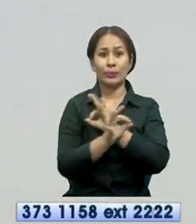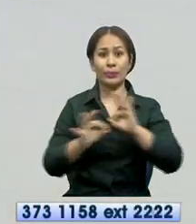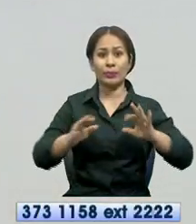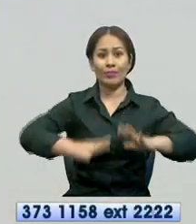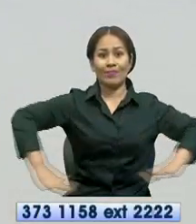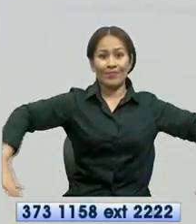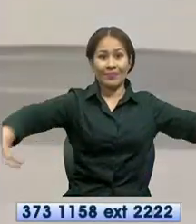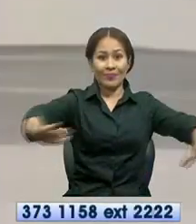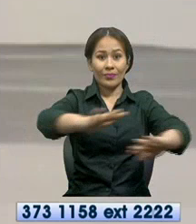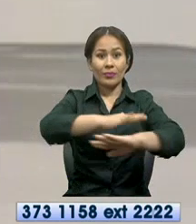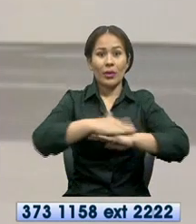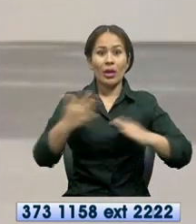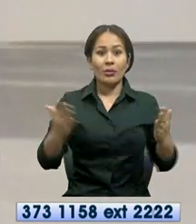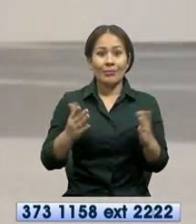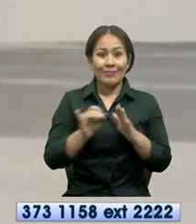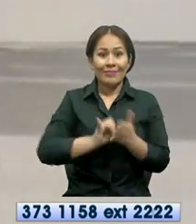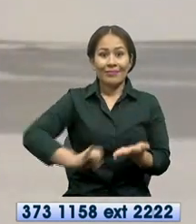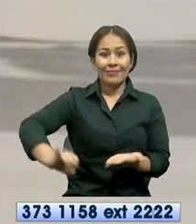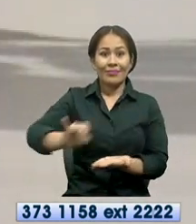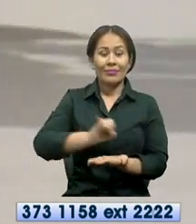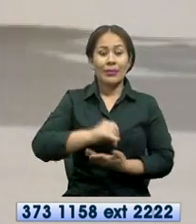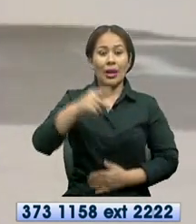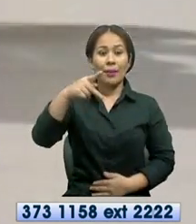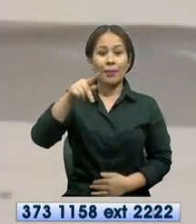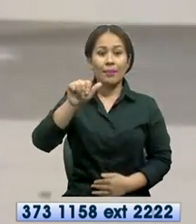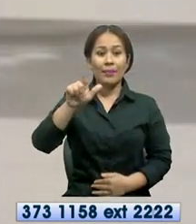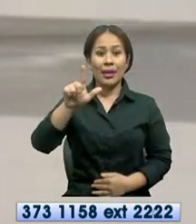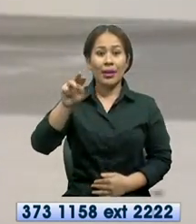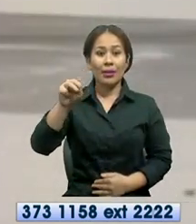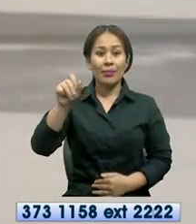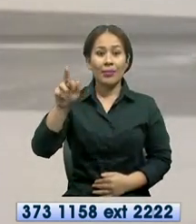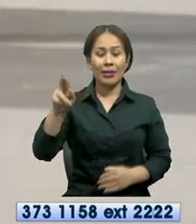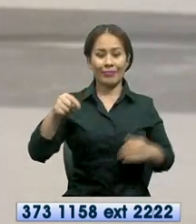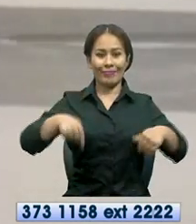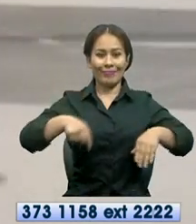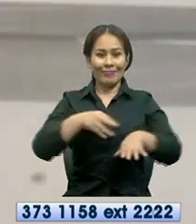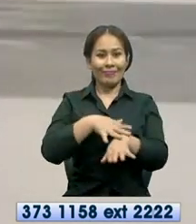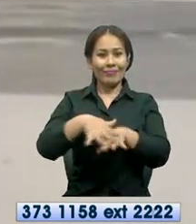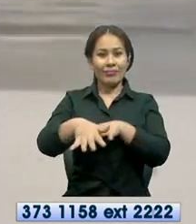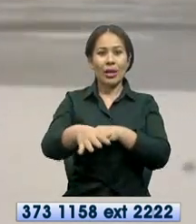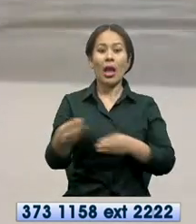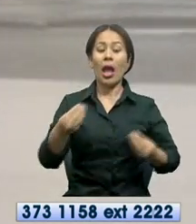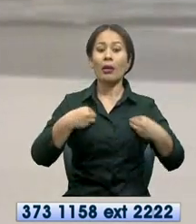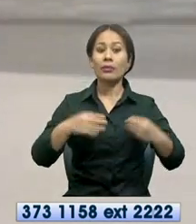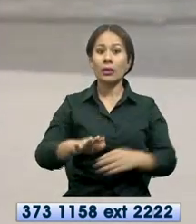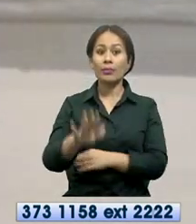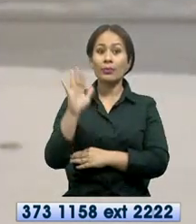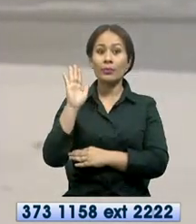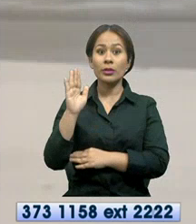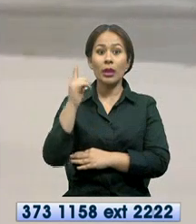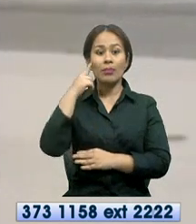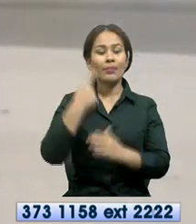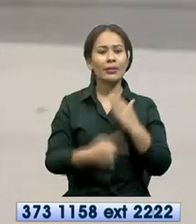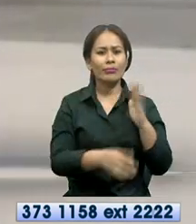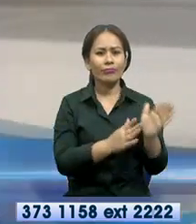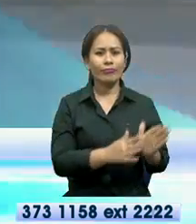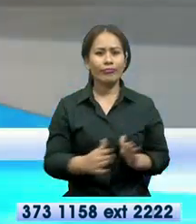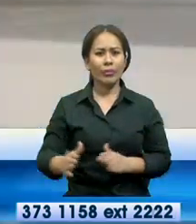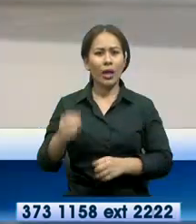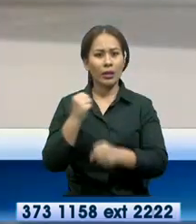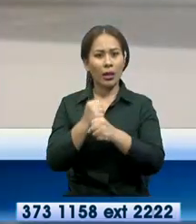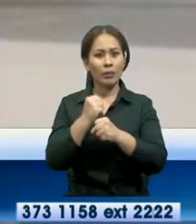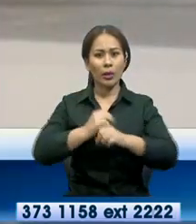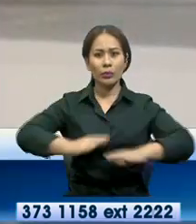los alrededores del islote El Palmar en el río Guayas. La prefectura así lo anunció, confirmando que el plazo de ejecución es